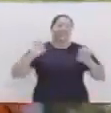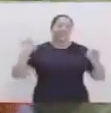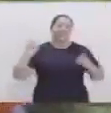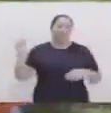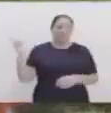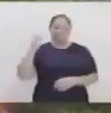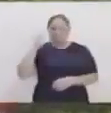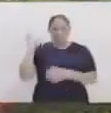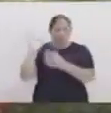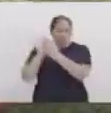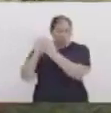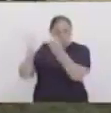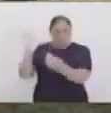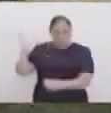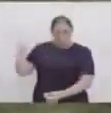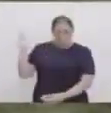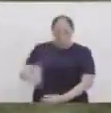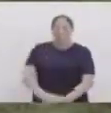postura.